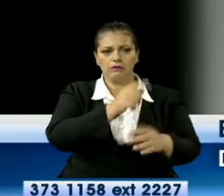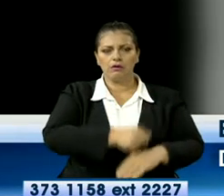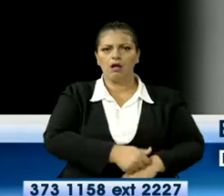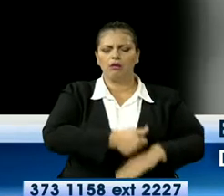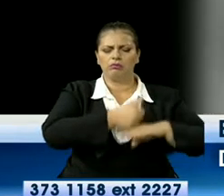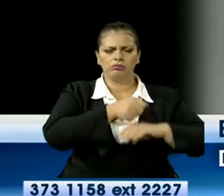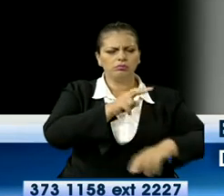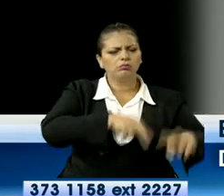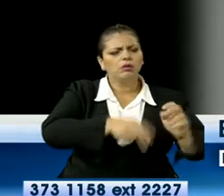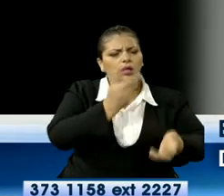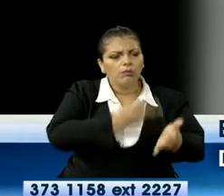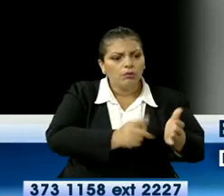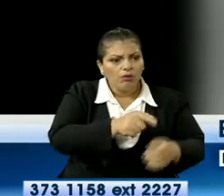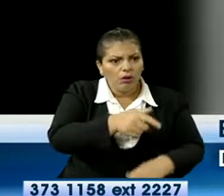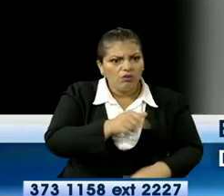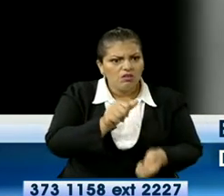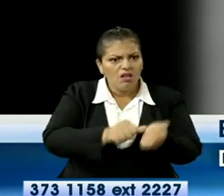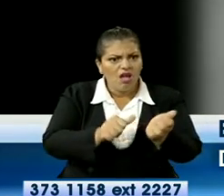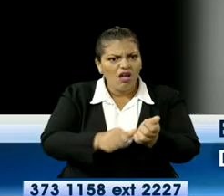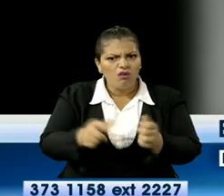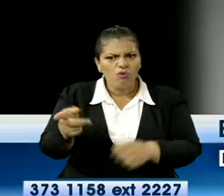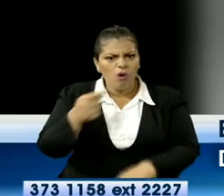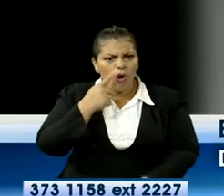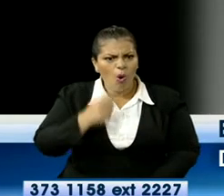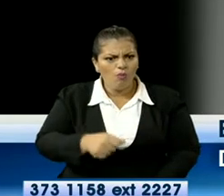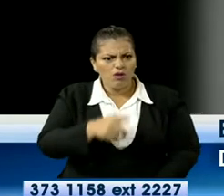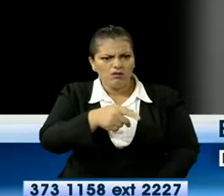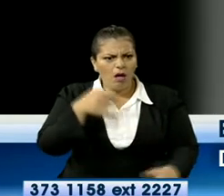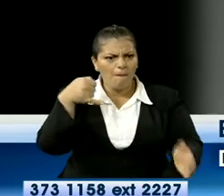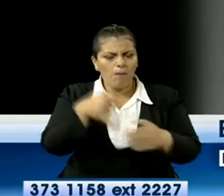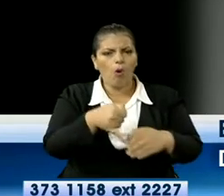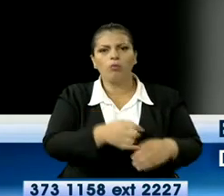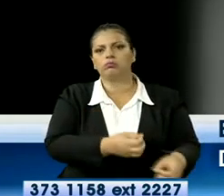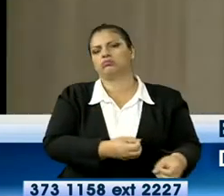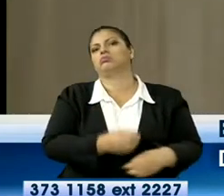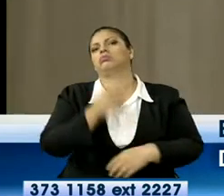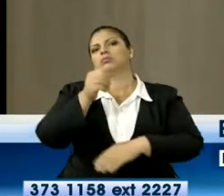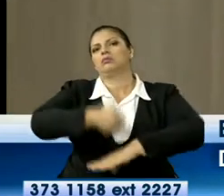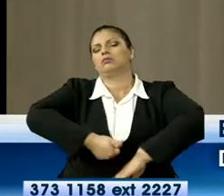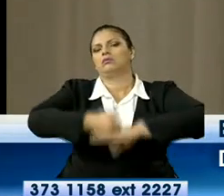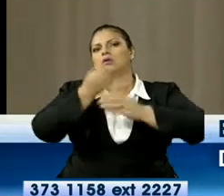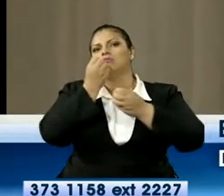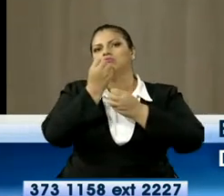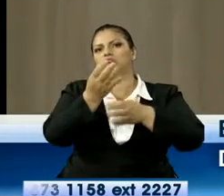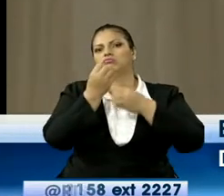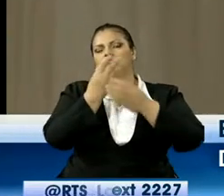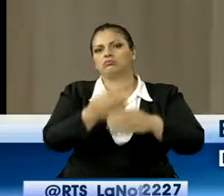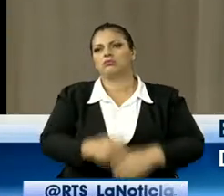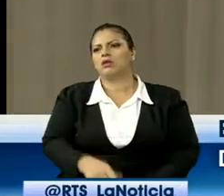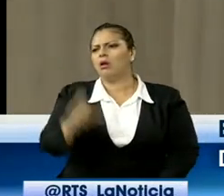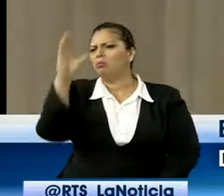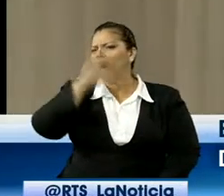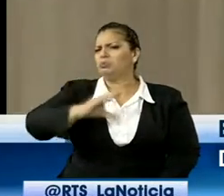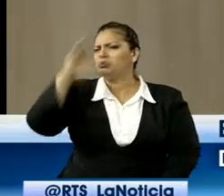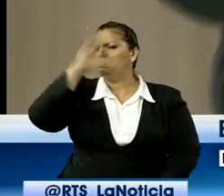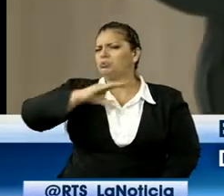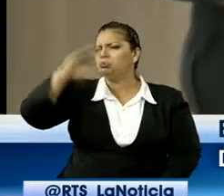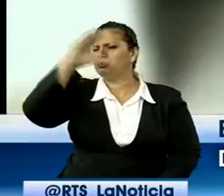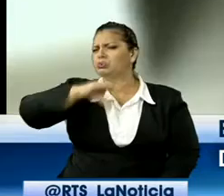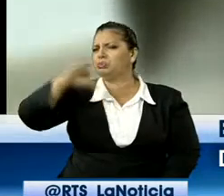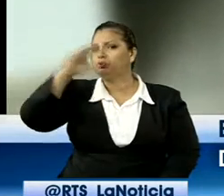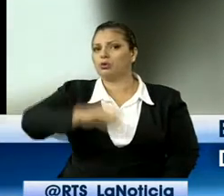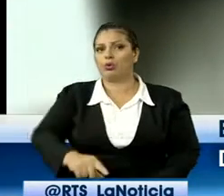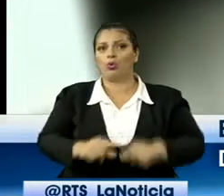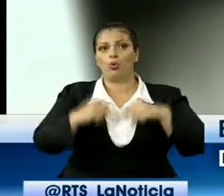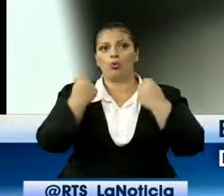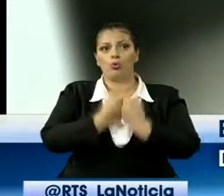alto policía, uno de los ocupantes de la vivienda respondió a bala a los uniformados. Un elemento del grupo de operaciones especiales fue alcanzado por uno